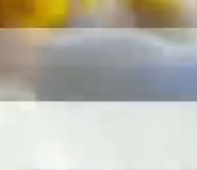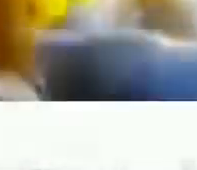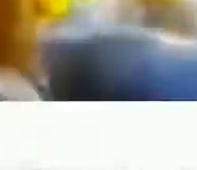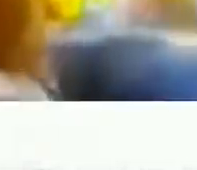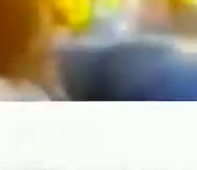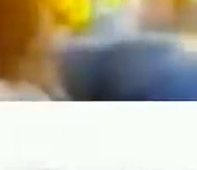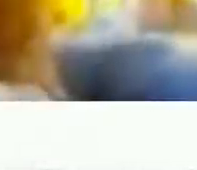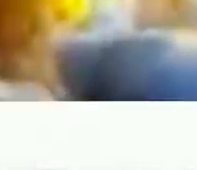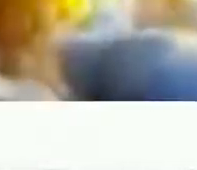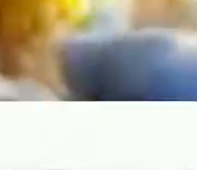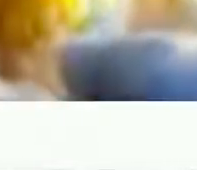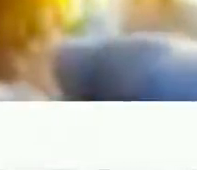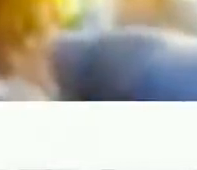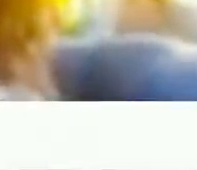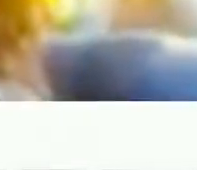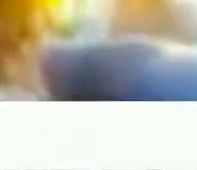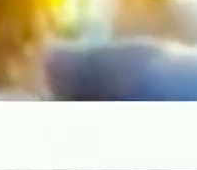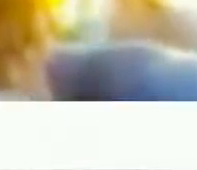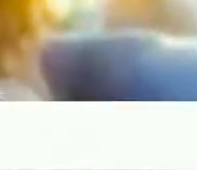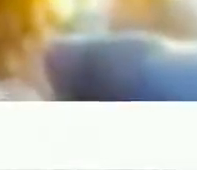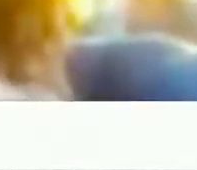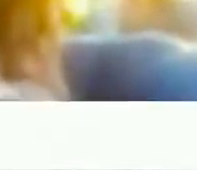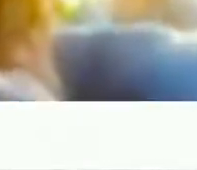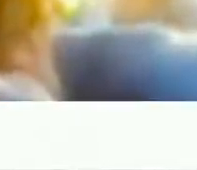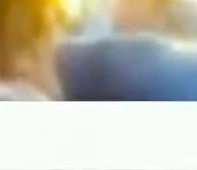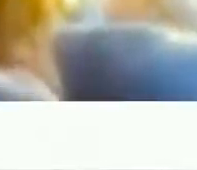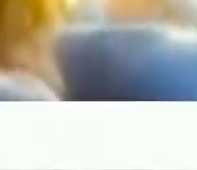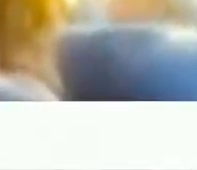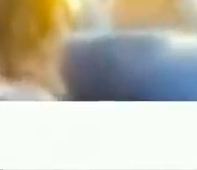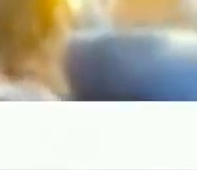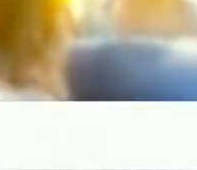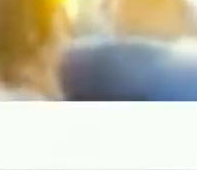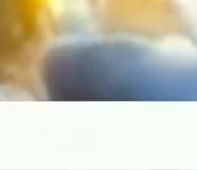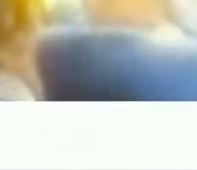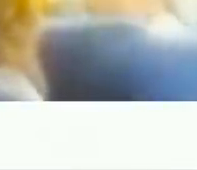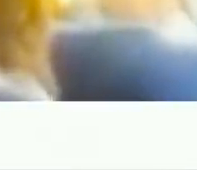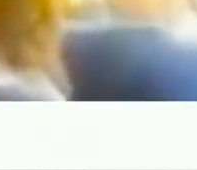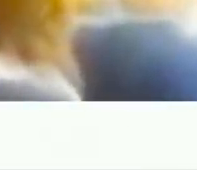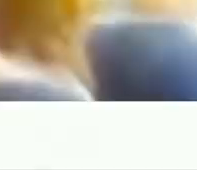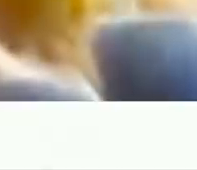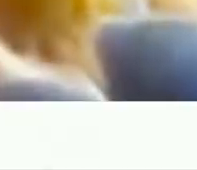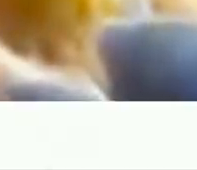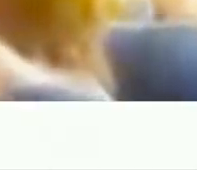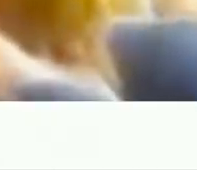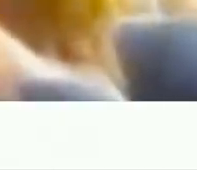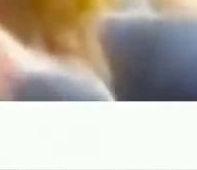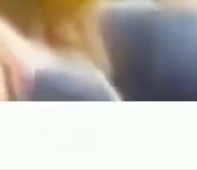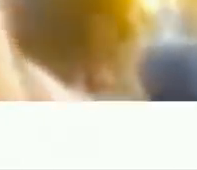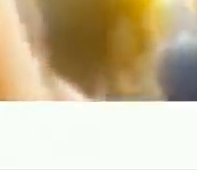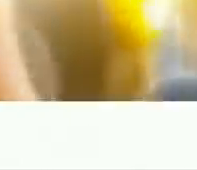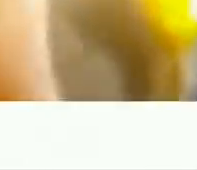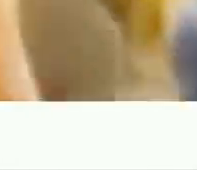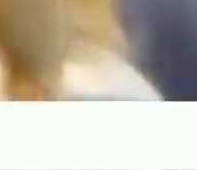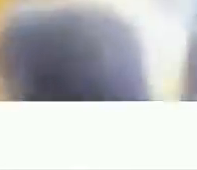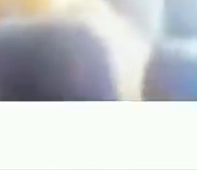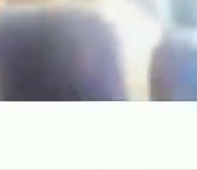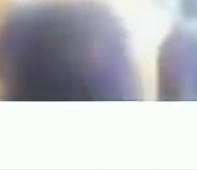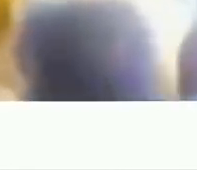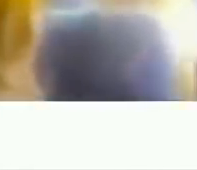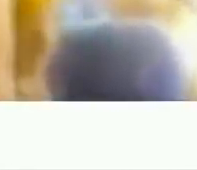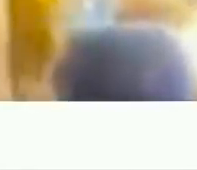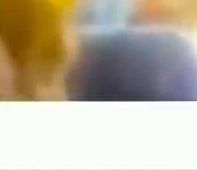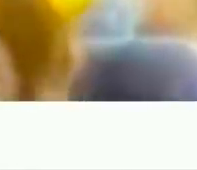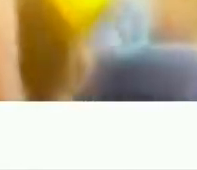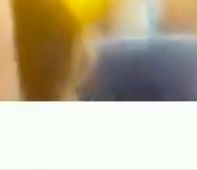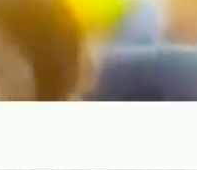De día viviré pensando en tus sonrisas, de noche